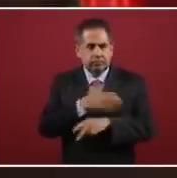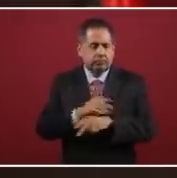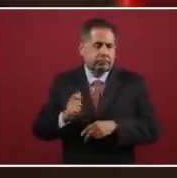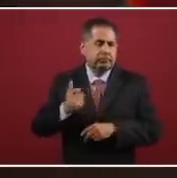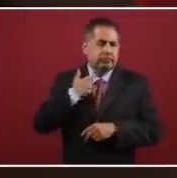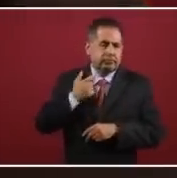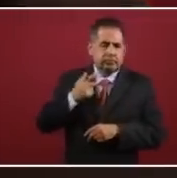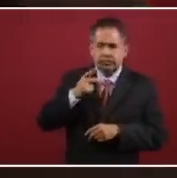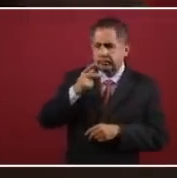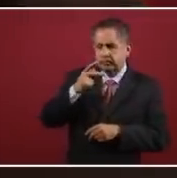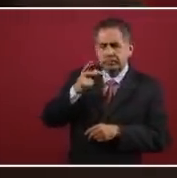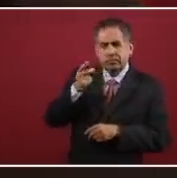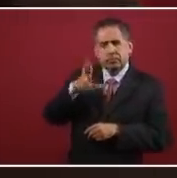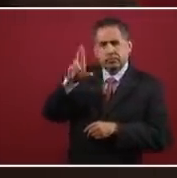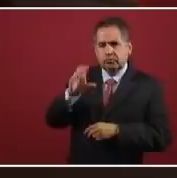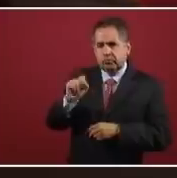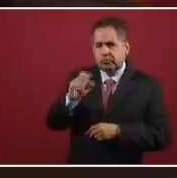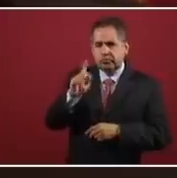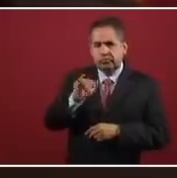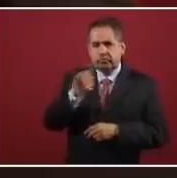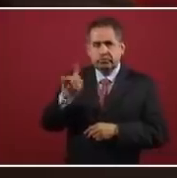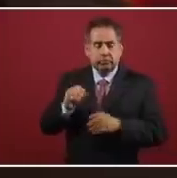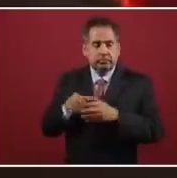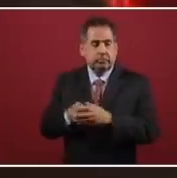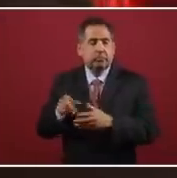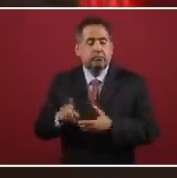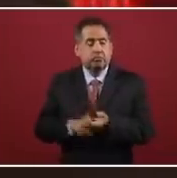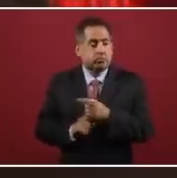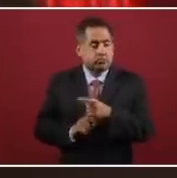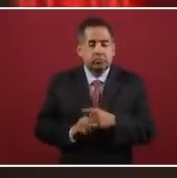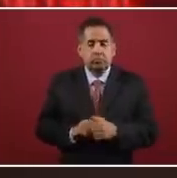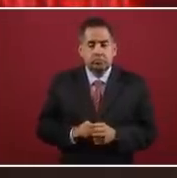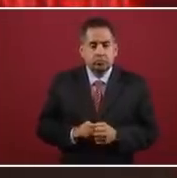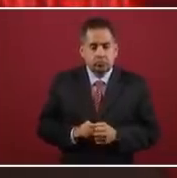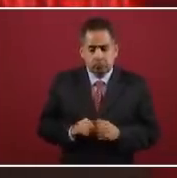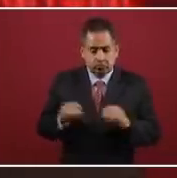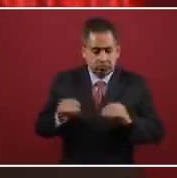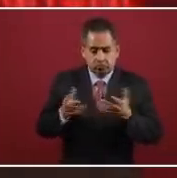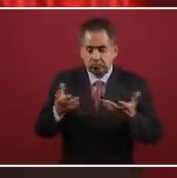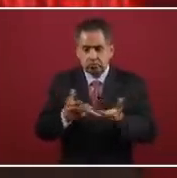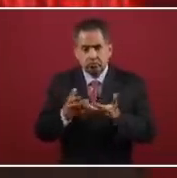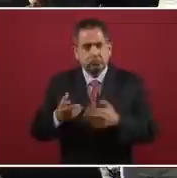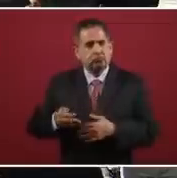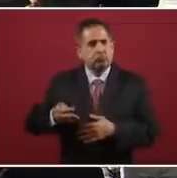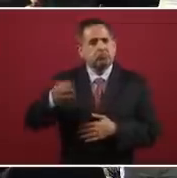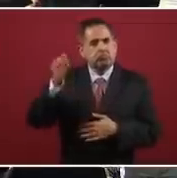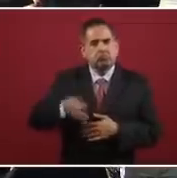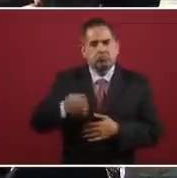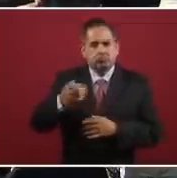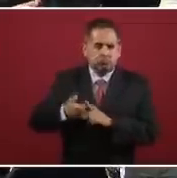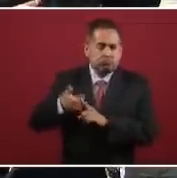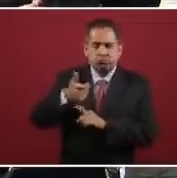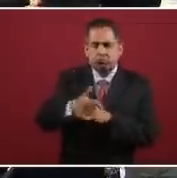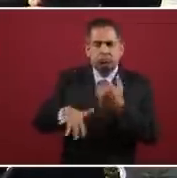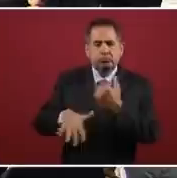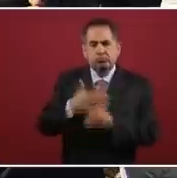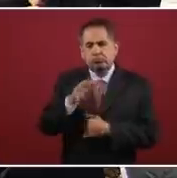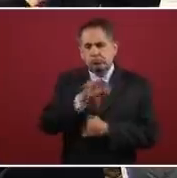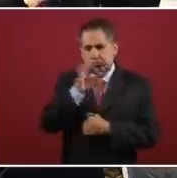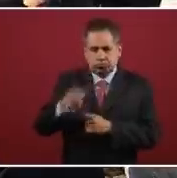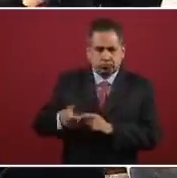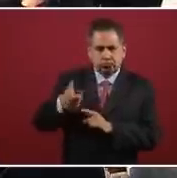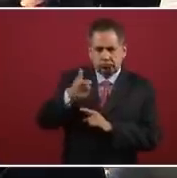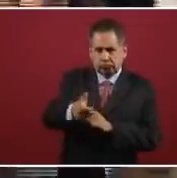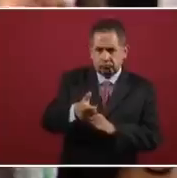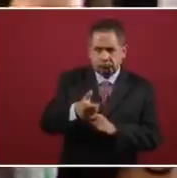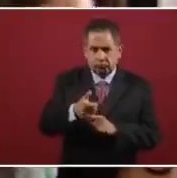ya fallecido doctor Carpizo. Le están cobrando, o ellos aceptaron incluso pagar el 15% de